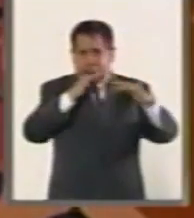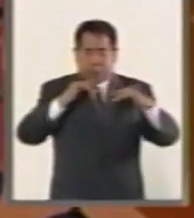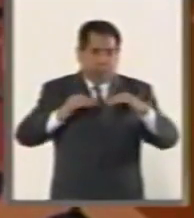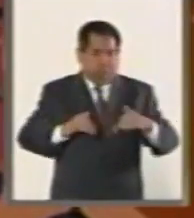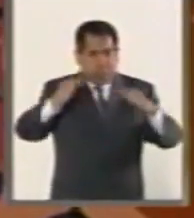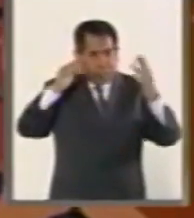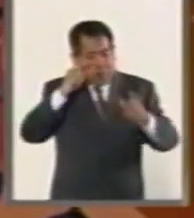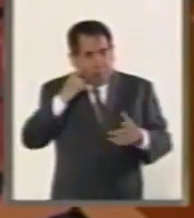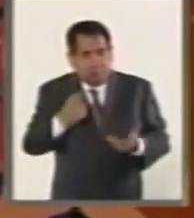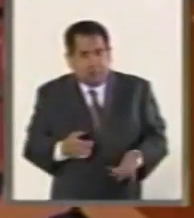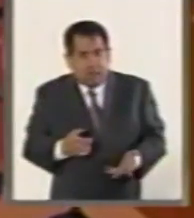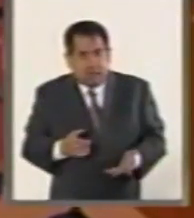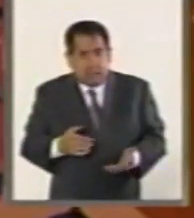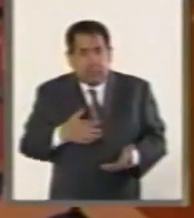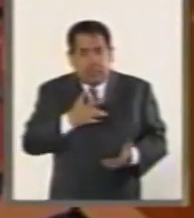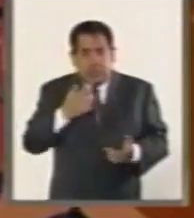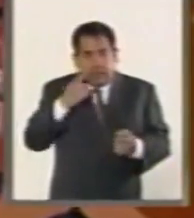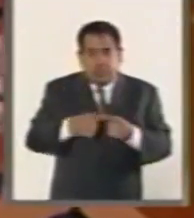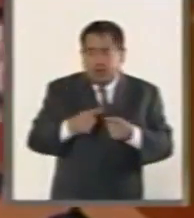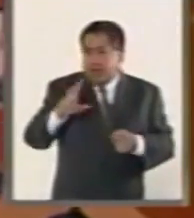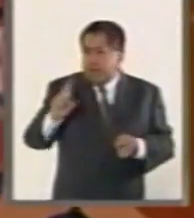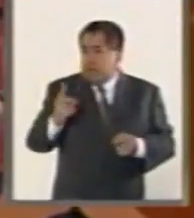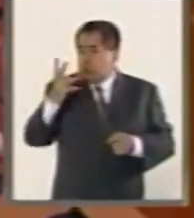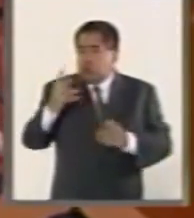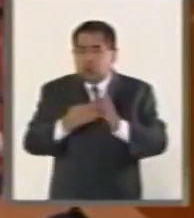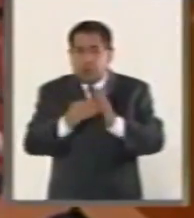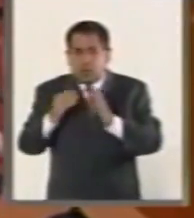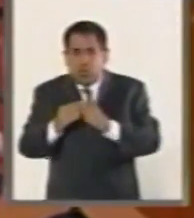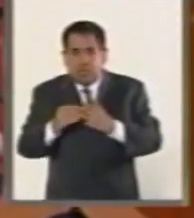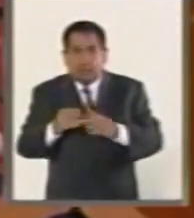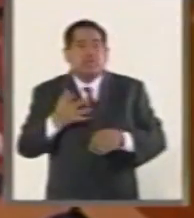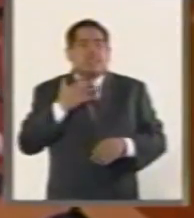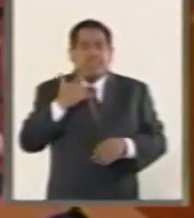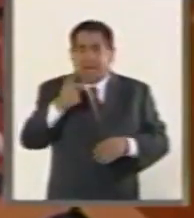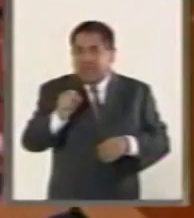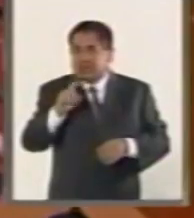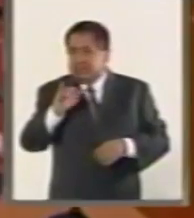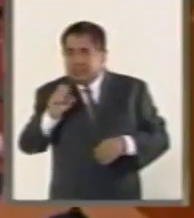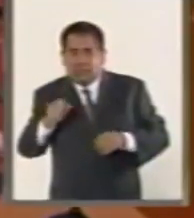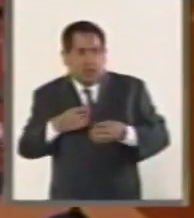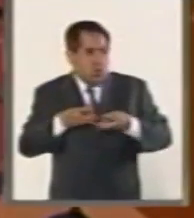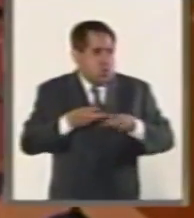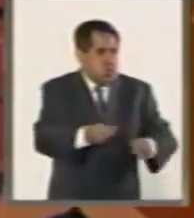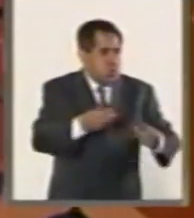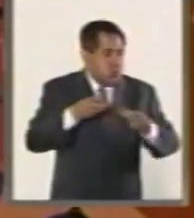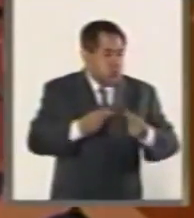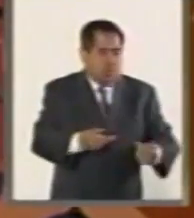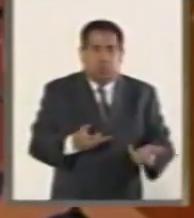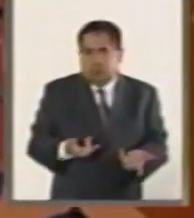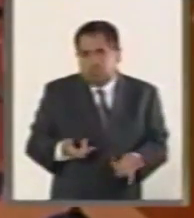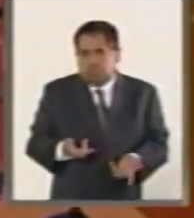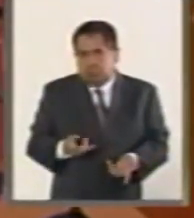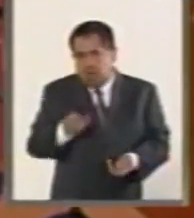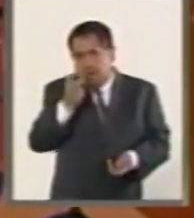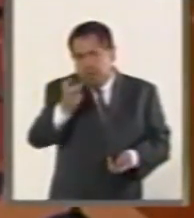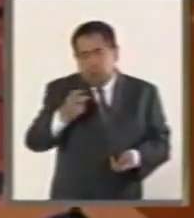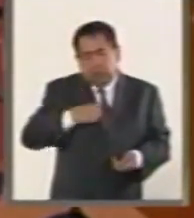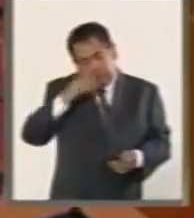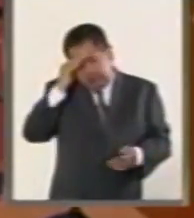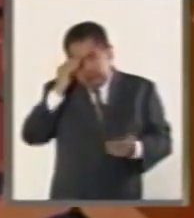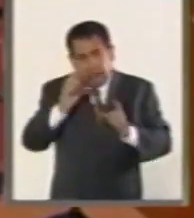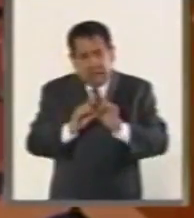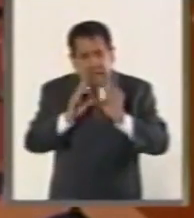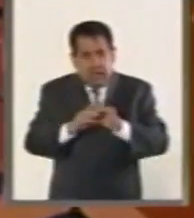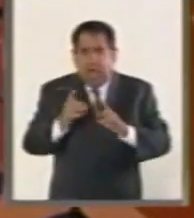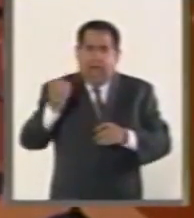atmósfera y están consumiendo 34 millones de litros diarios de gasolina y de diésel. Por supuesto que ha habido en momentos en que fue